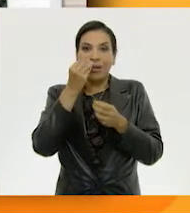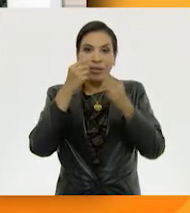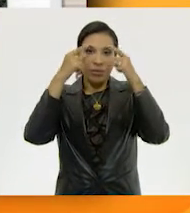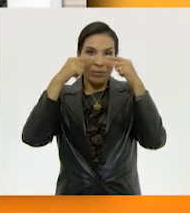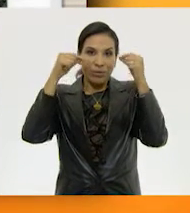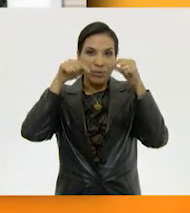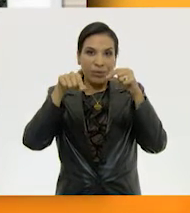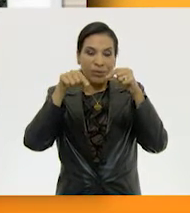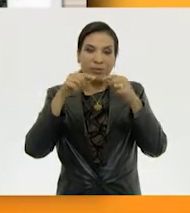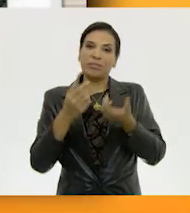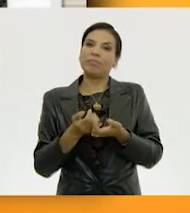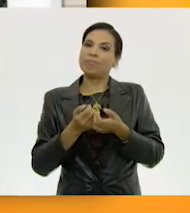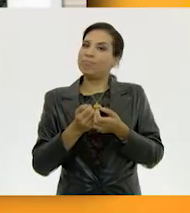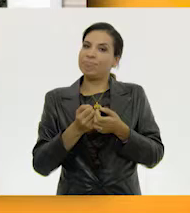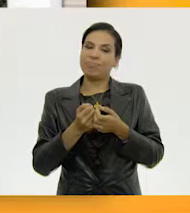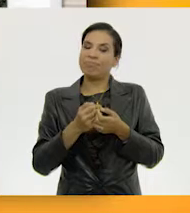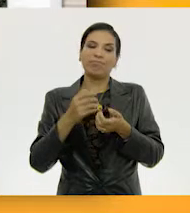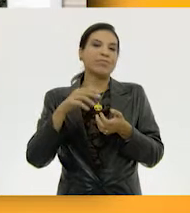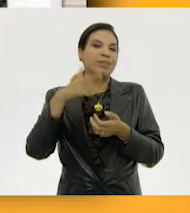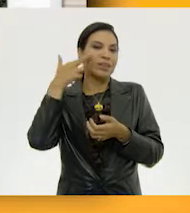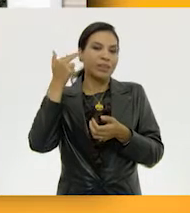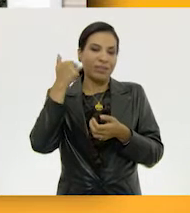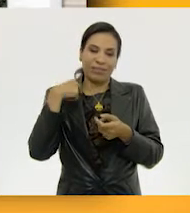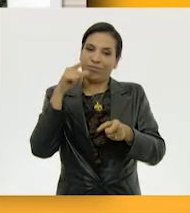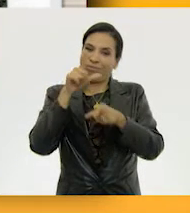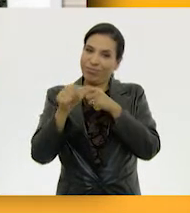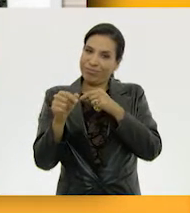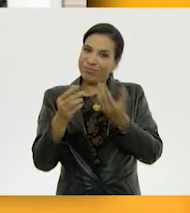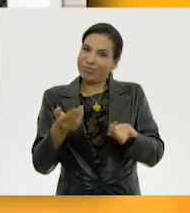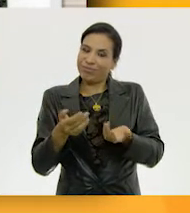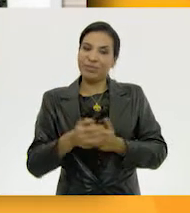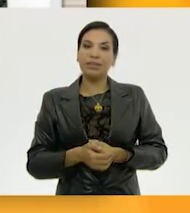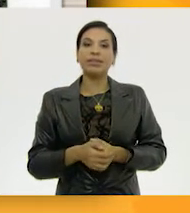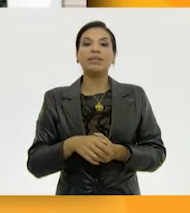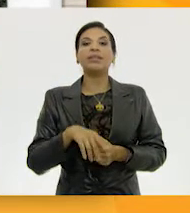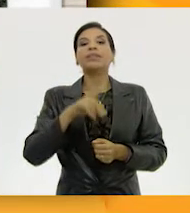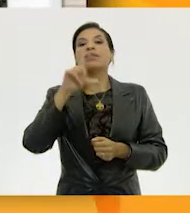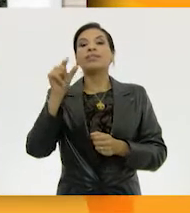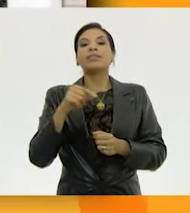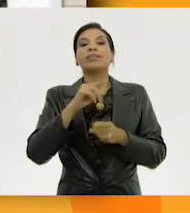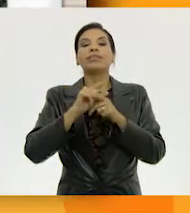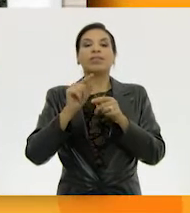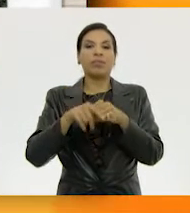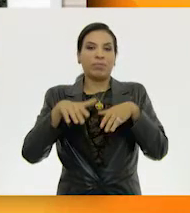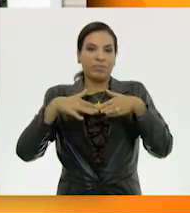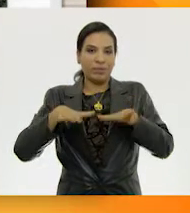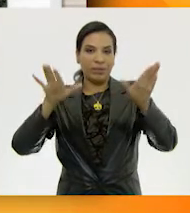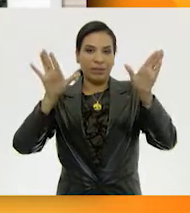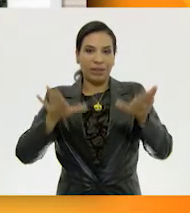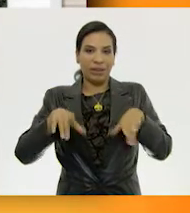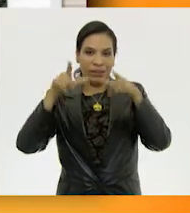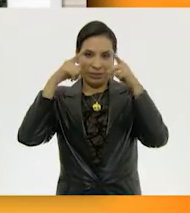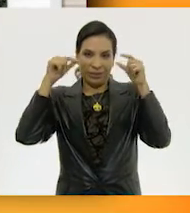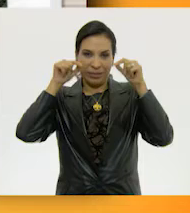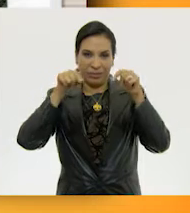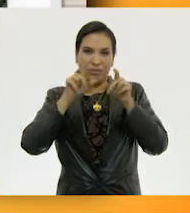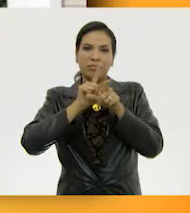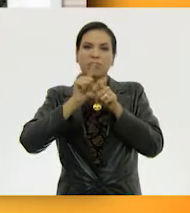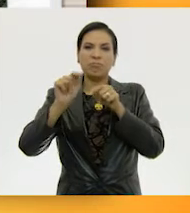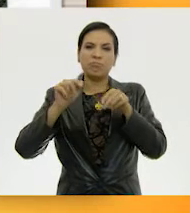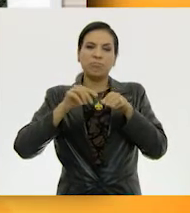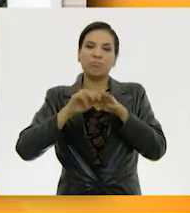de lechuza? ¡Ratoncito, yo me voy! Y desplegando sus alas, la lechuza se